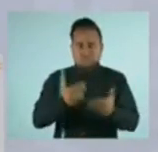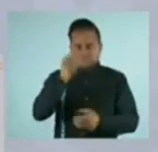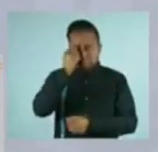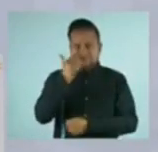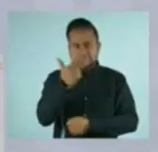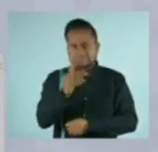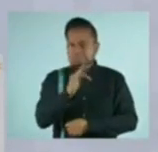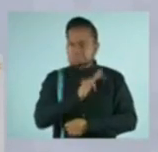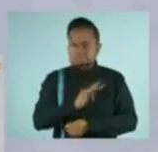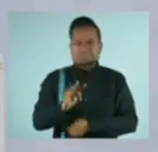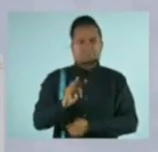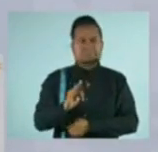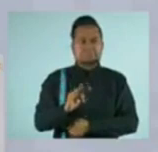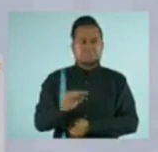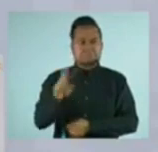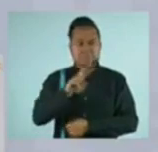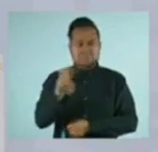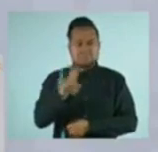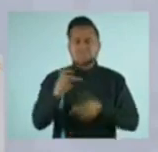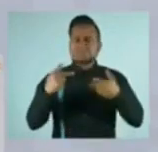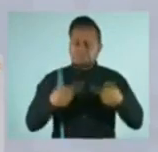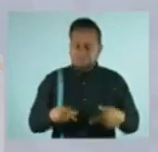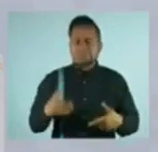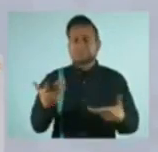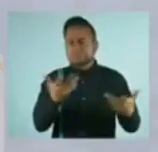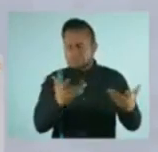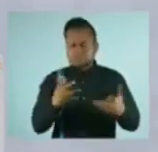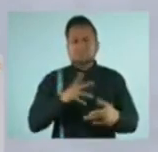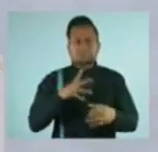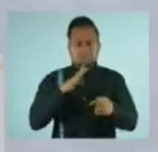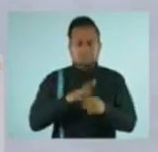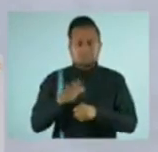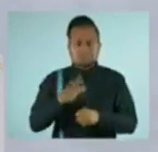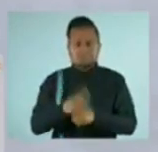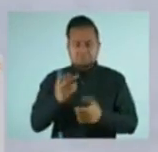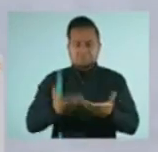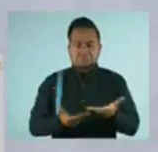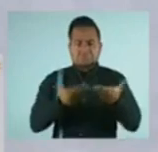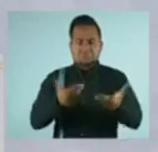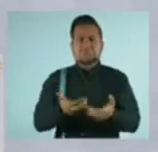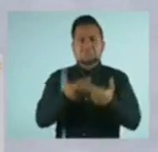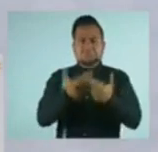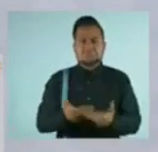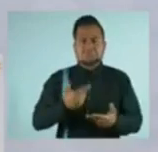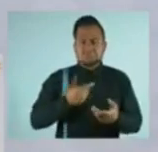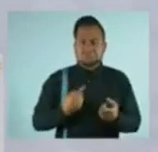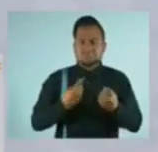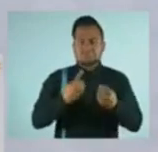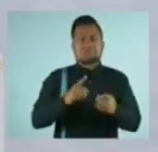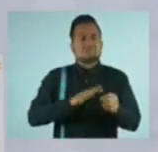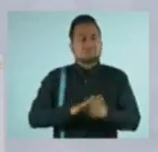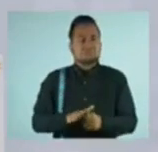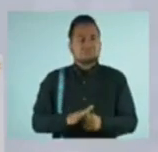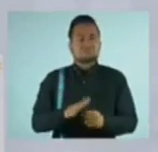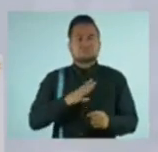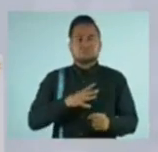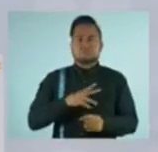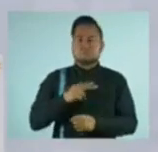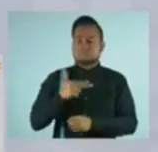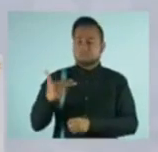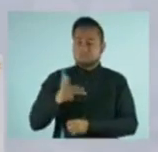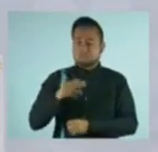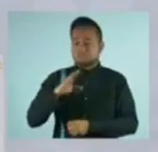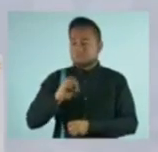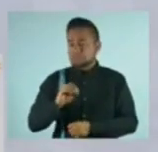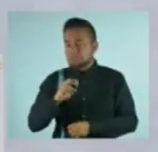de aproximadamente para 200 personas. En esta oferta nosotros ofrecemos desde un hotel boutique,